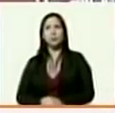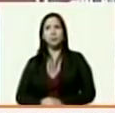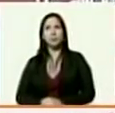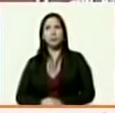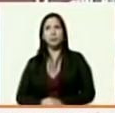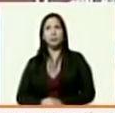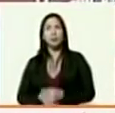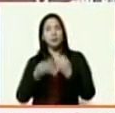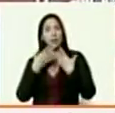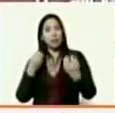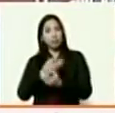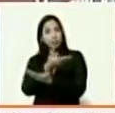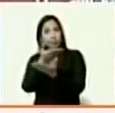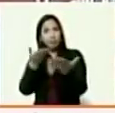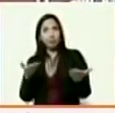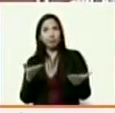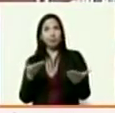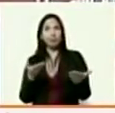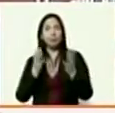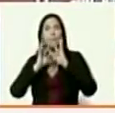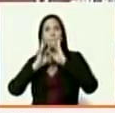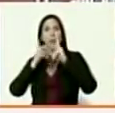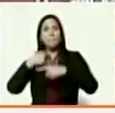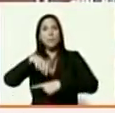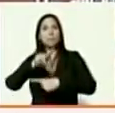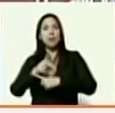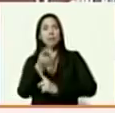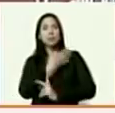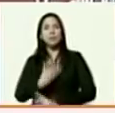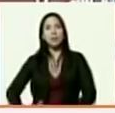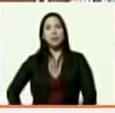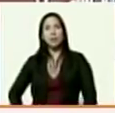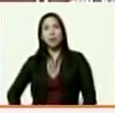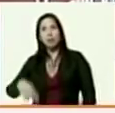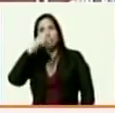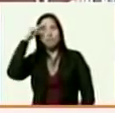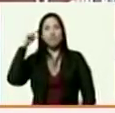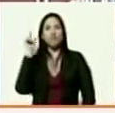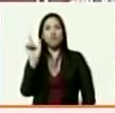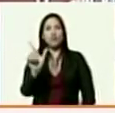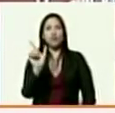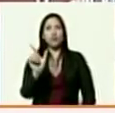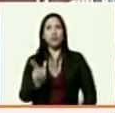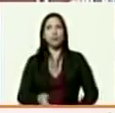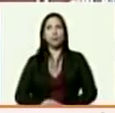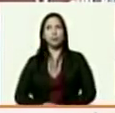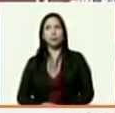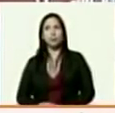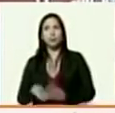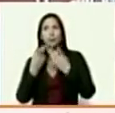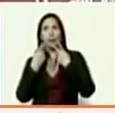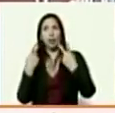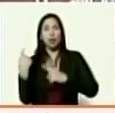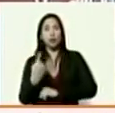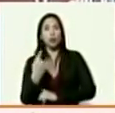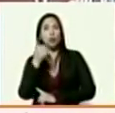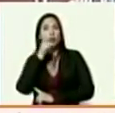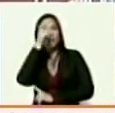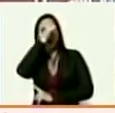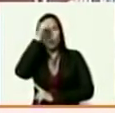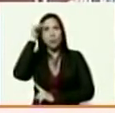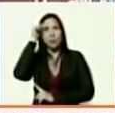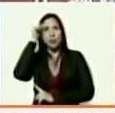Bien, tenían ustedes allí las declaraciones del primer vicepresidente del Partido Socialista Unido de Venezuela. Anunciaba que solo este fin de semana